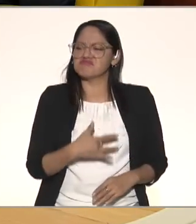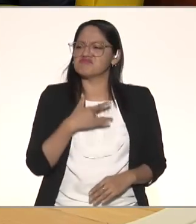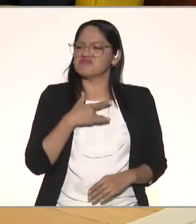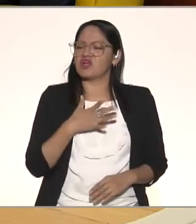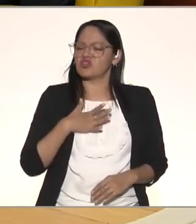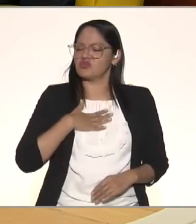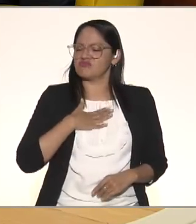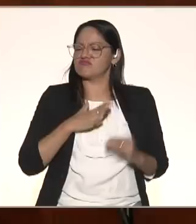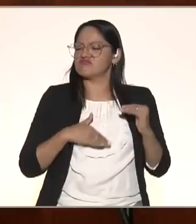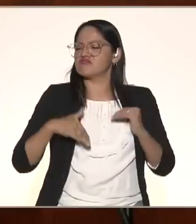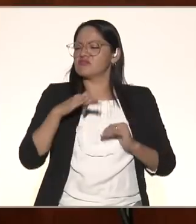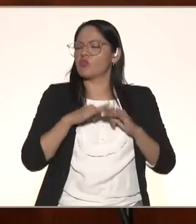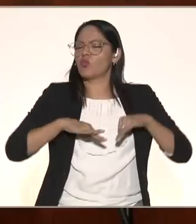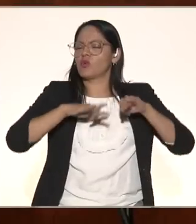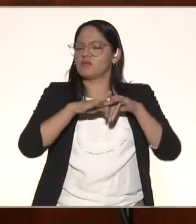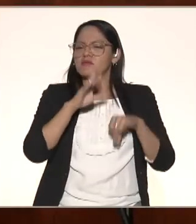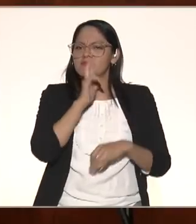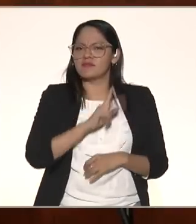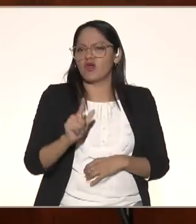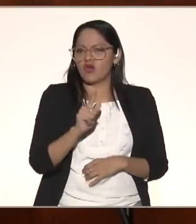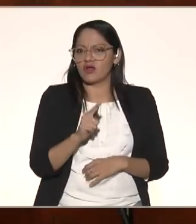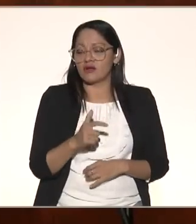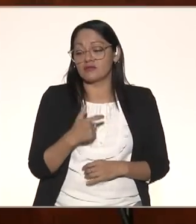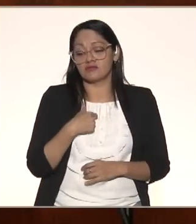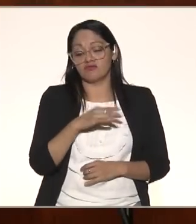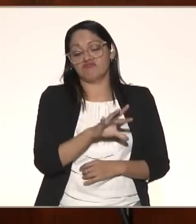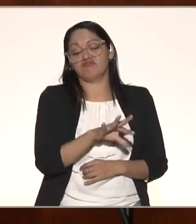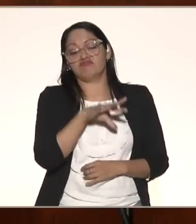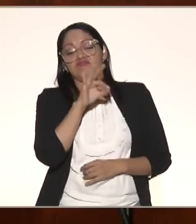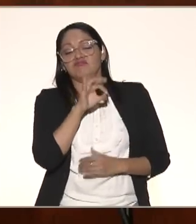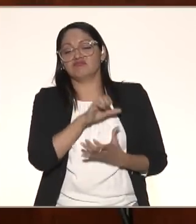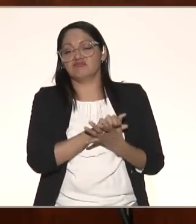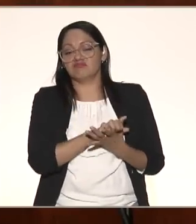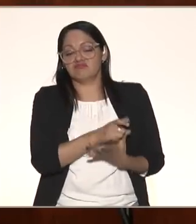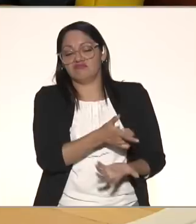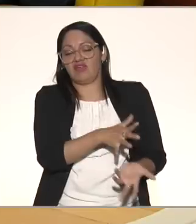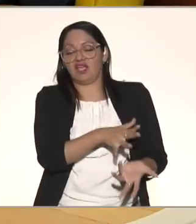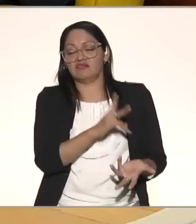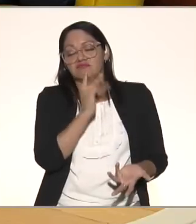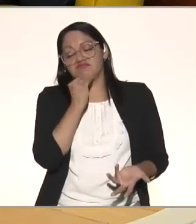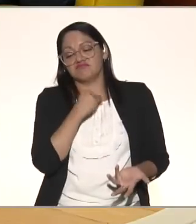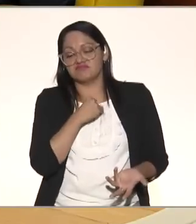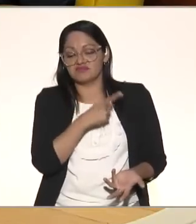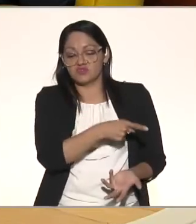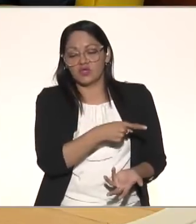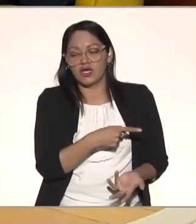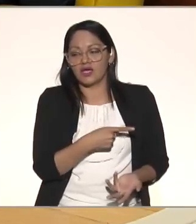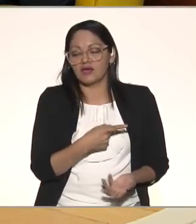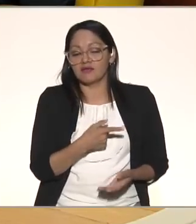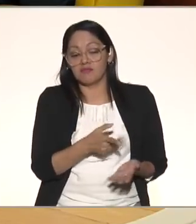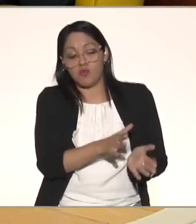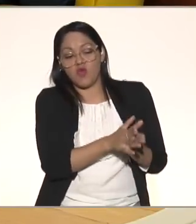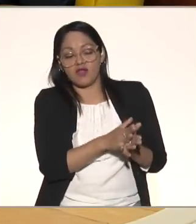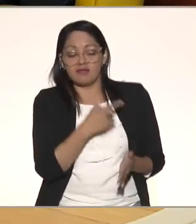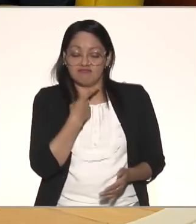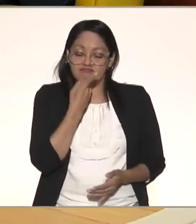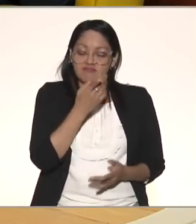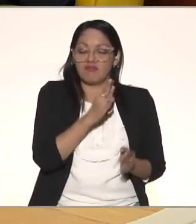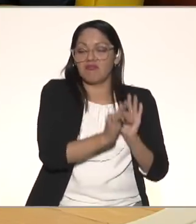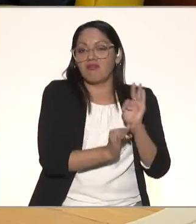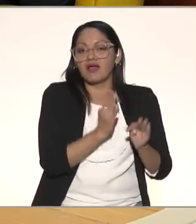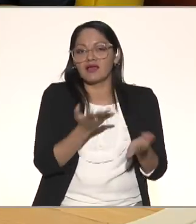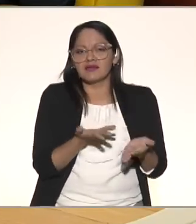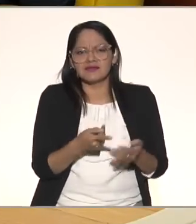somos lo más importante y que casi casi te hice un favor al fijarme en ti. Y entonces es cuando te conviertes en una persona egoísta